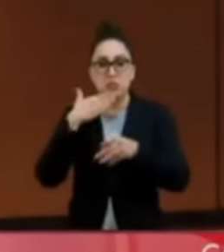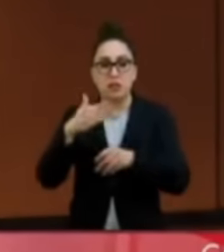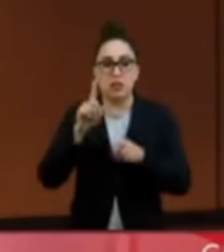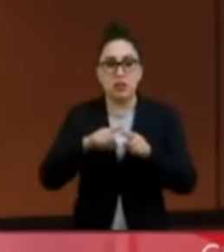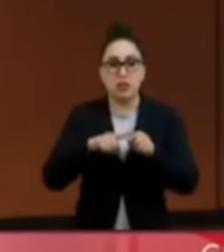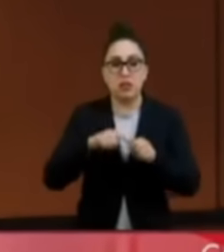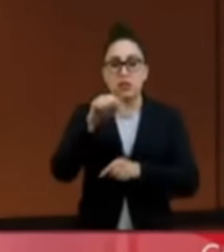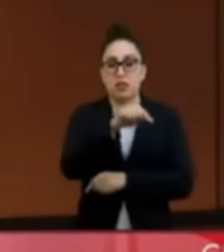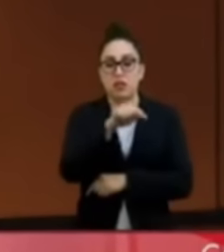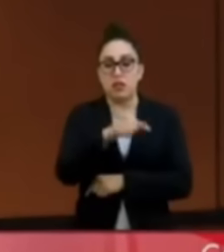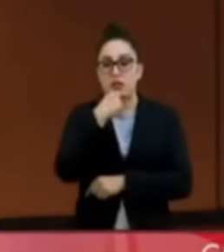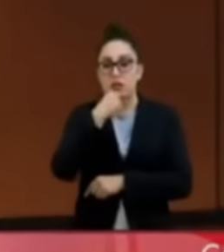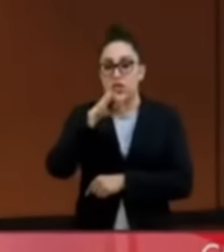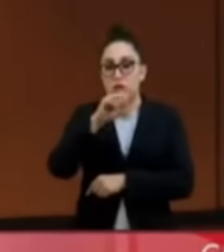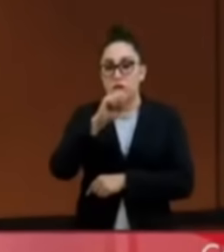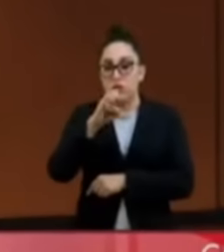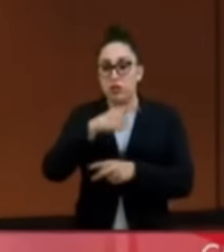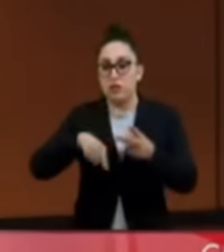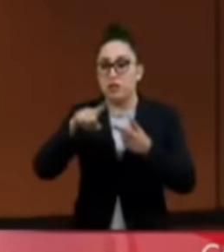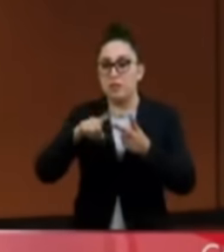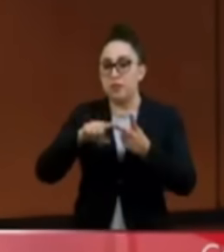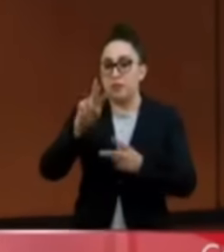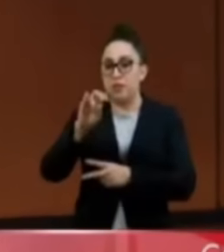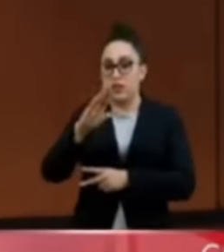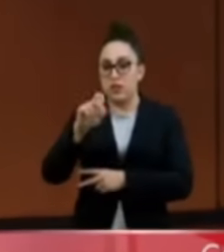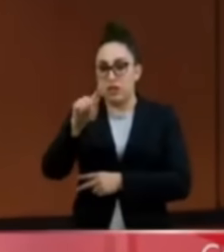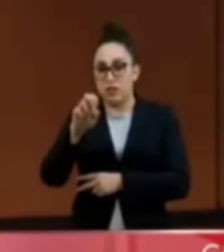Iglesias, Vicente Riva Palacio,